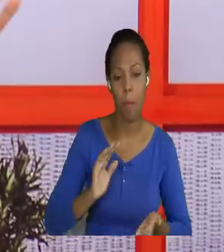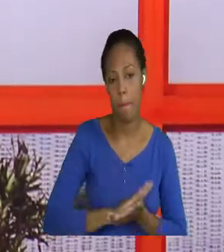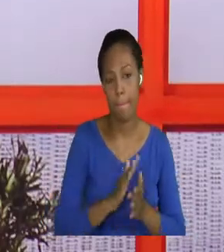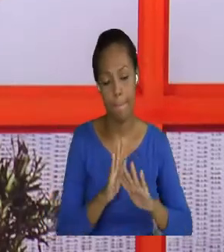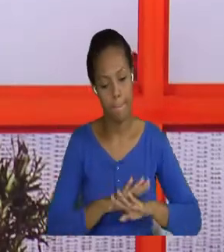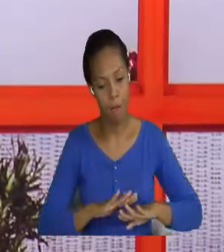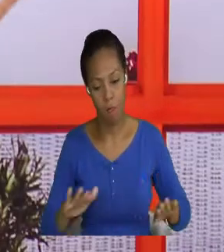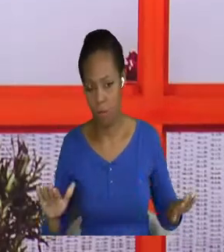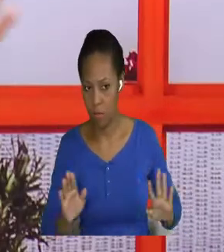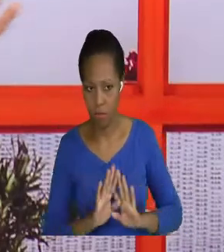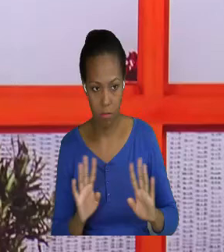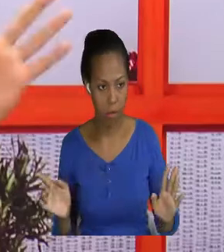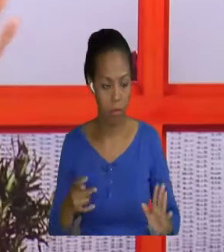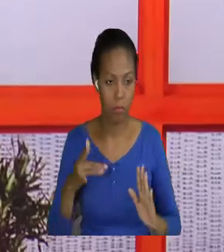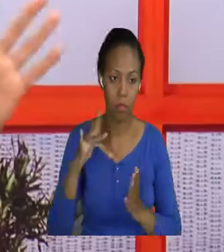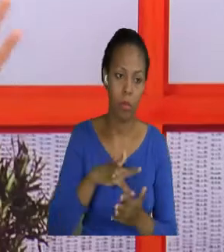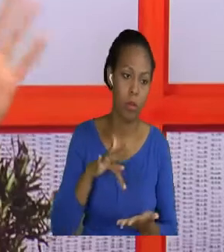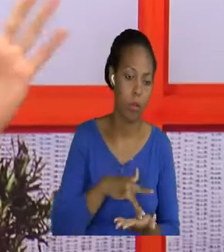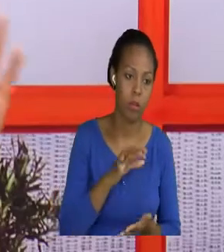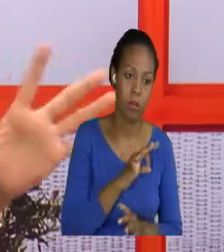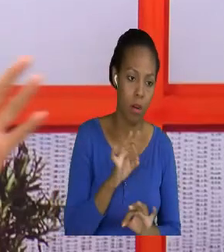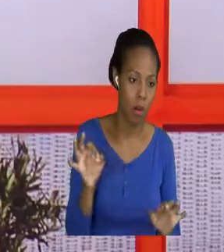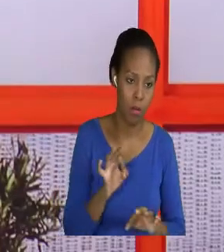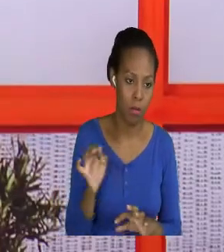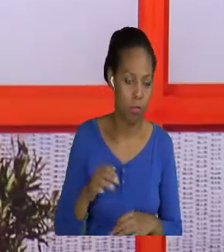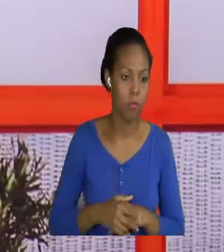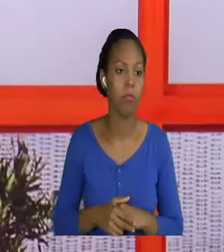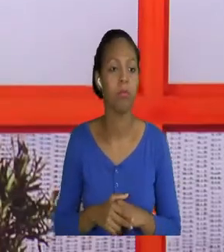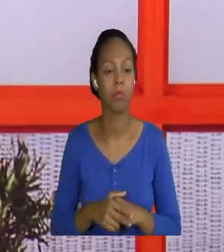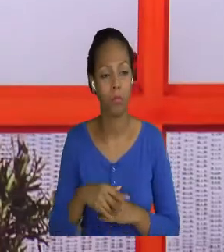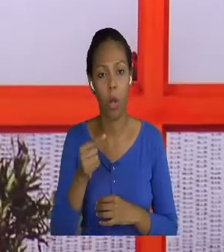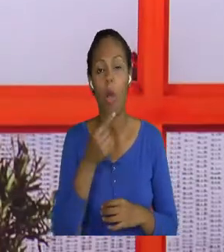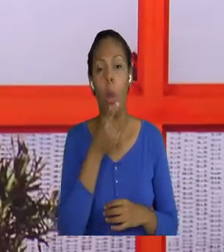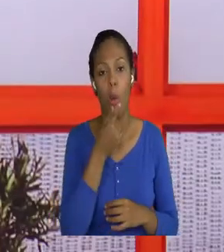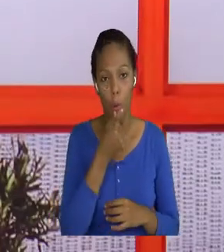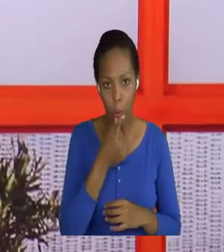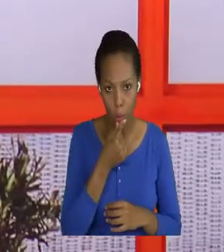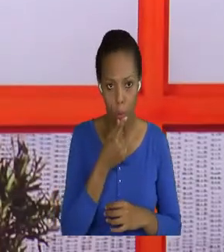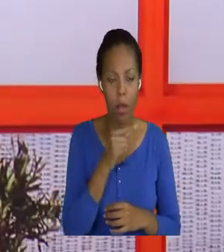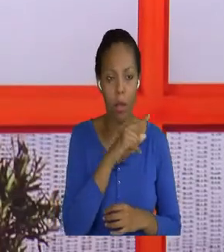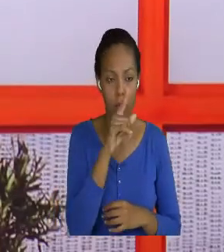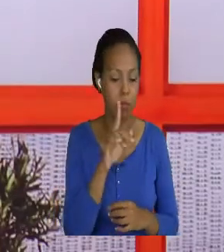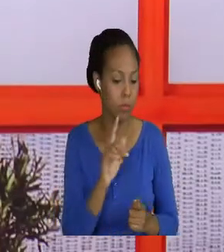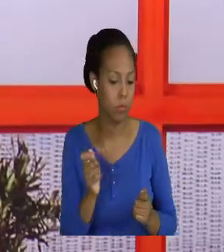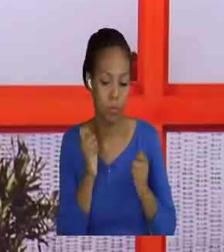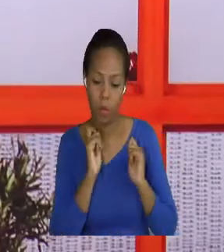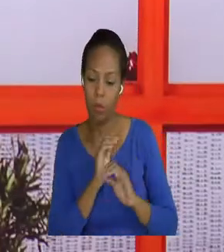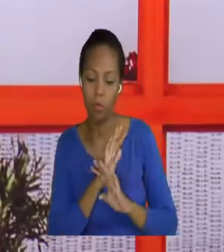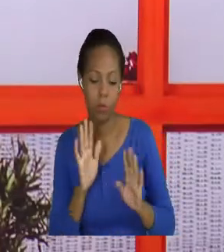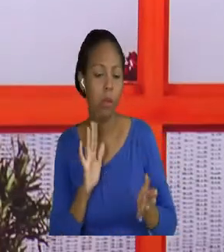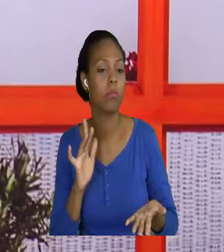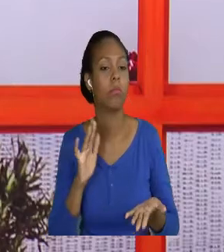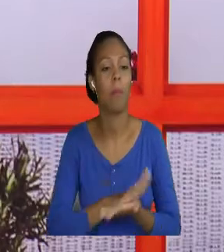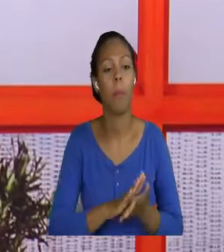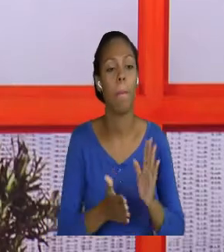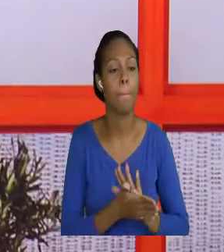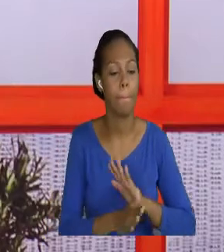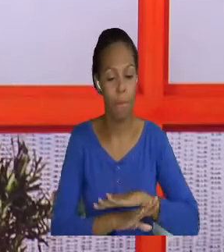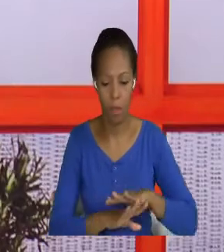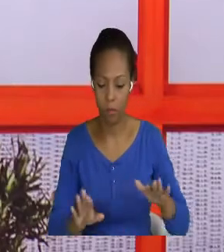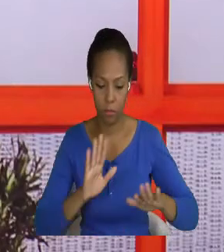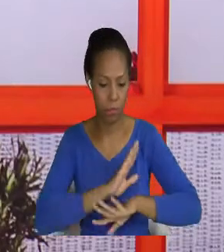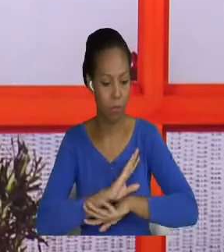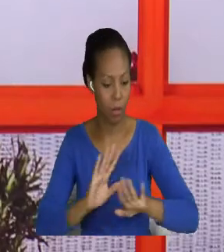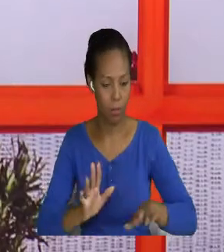con todo tipo de gastos en los que se pueda incurrir en Tránsito, debe estar a paz y salvo para poder hacer ese trámite.